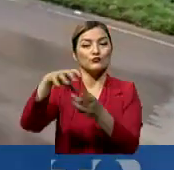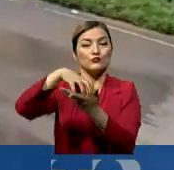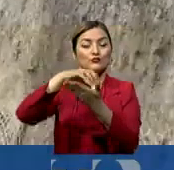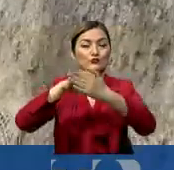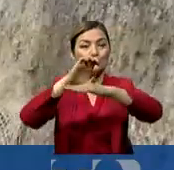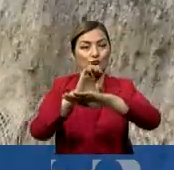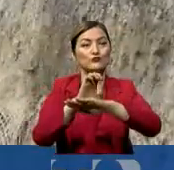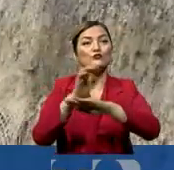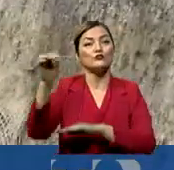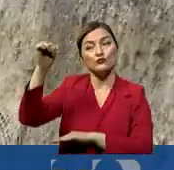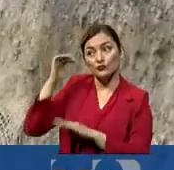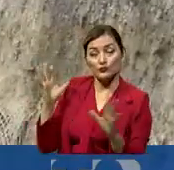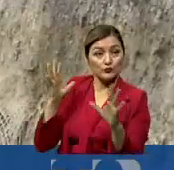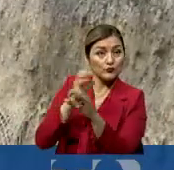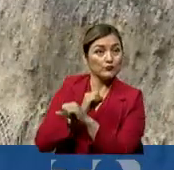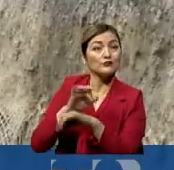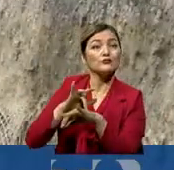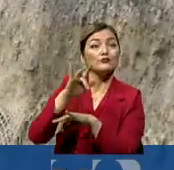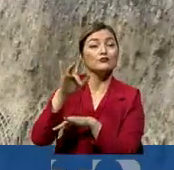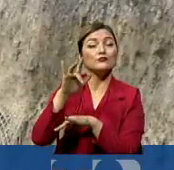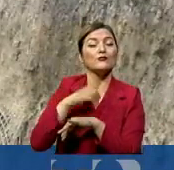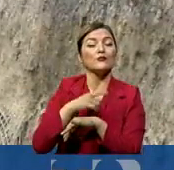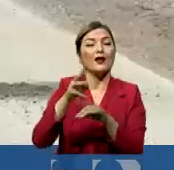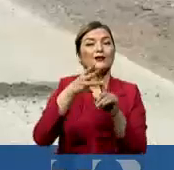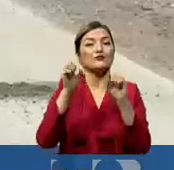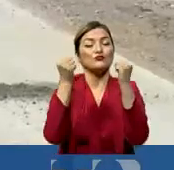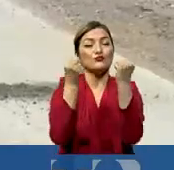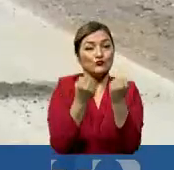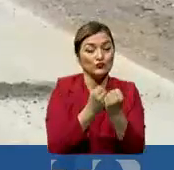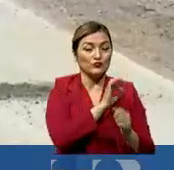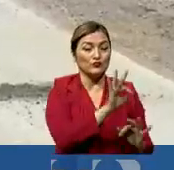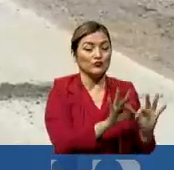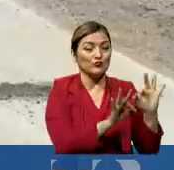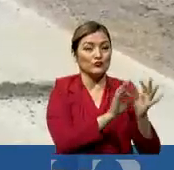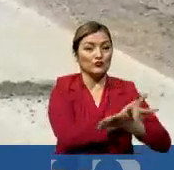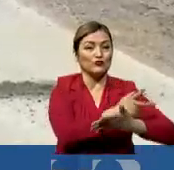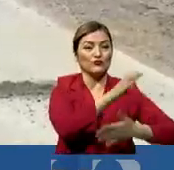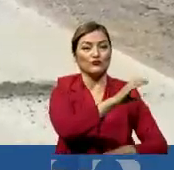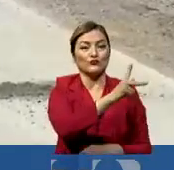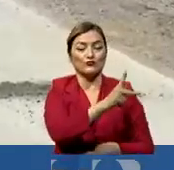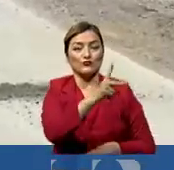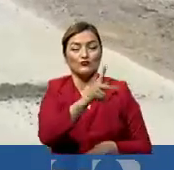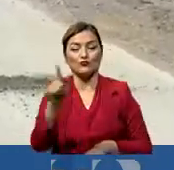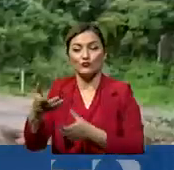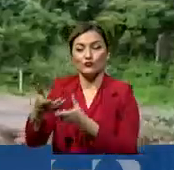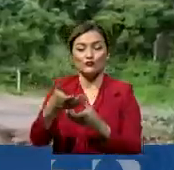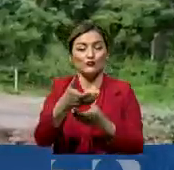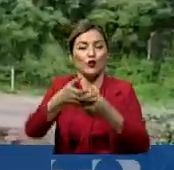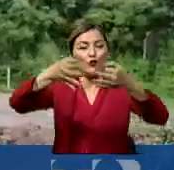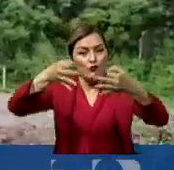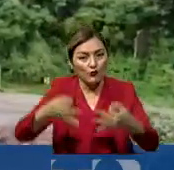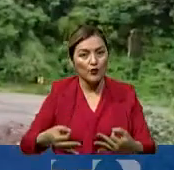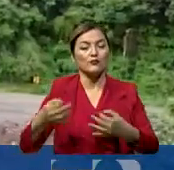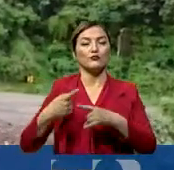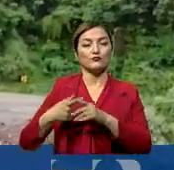a través de sus redes sociales, la prefectura de Pichincha y el cuerpo de bomberos confirmaron que se registraron varios deslizamientos de tierra